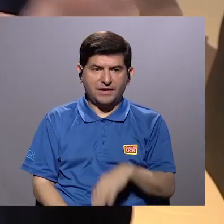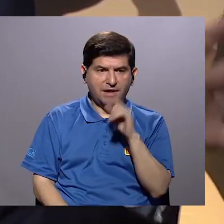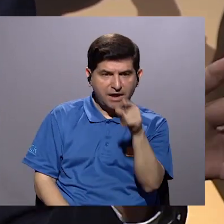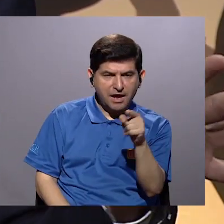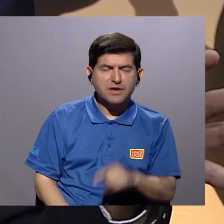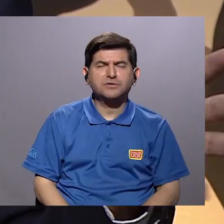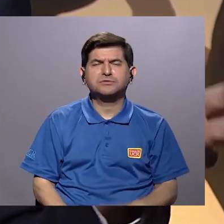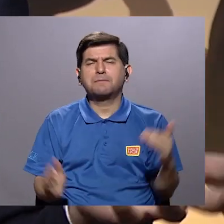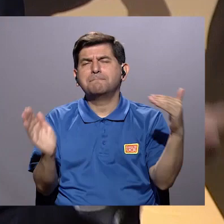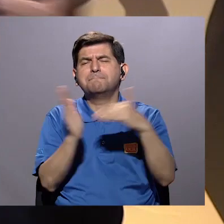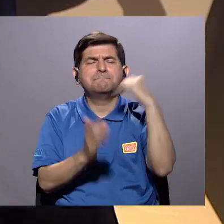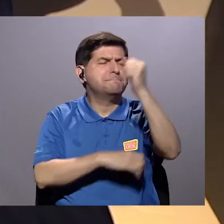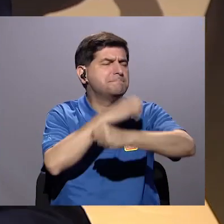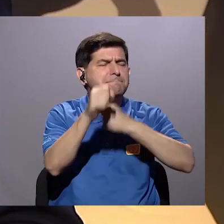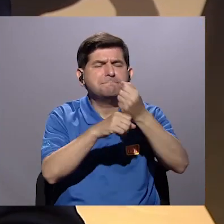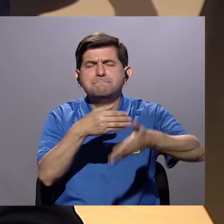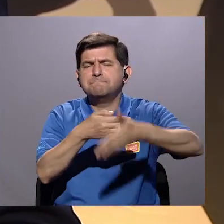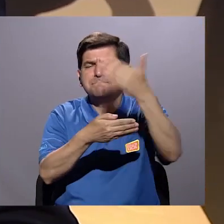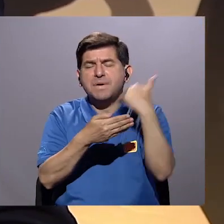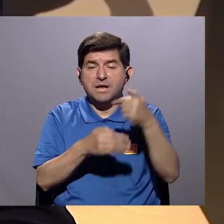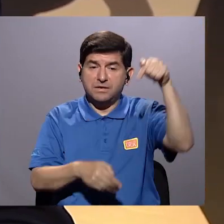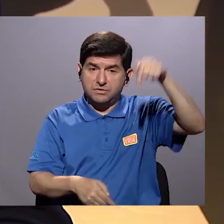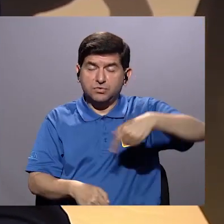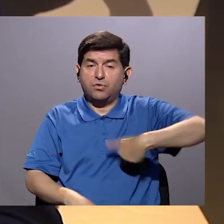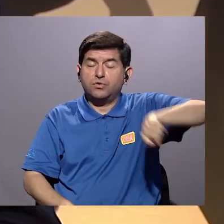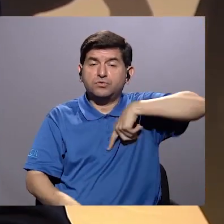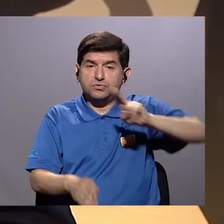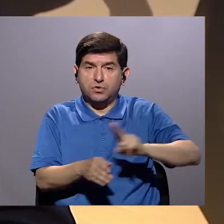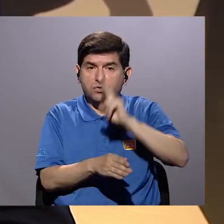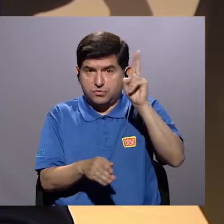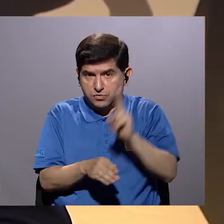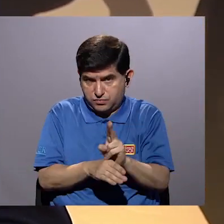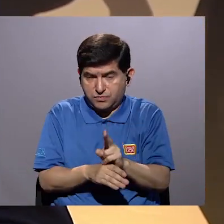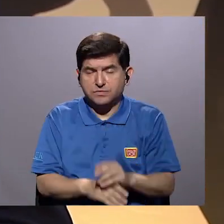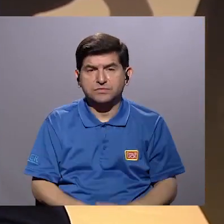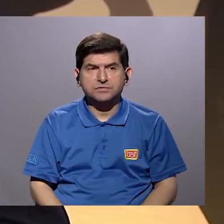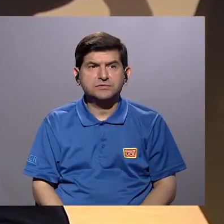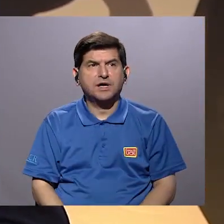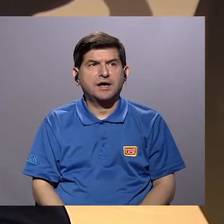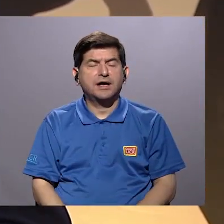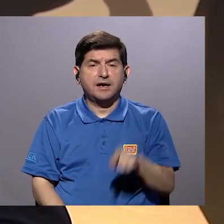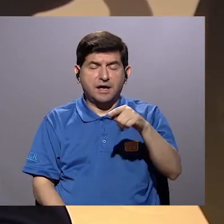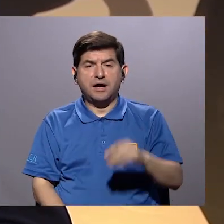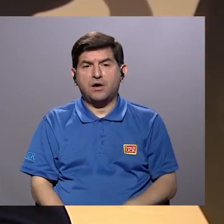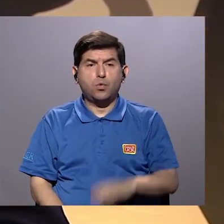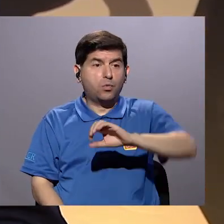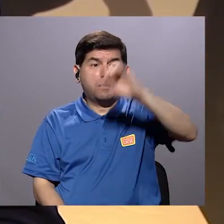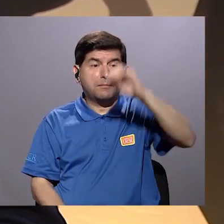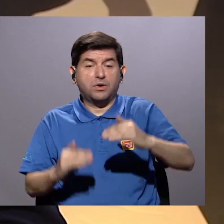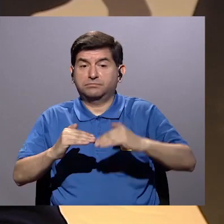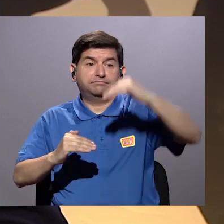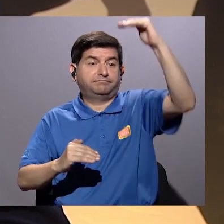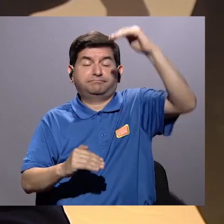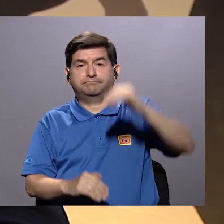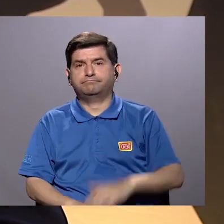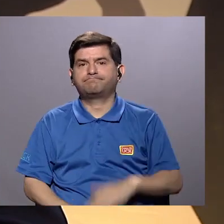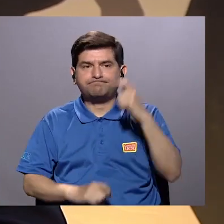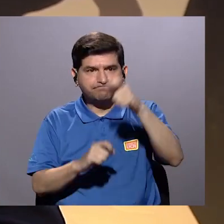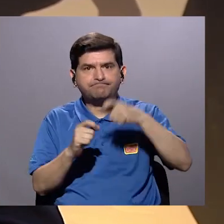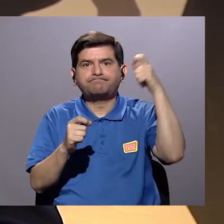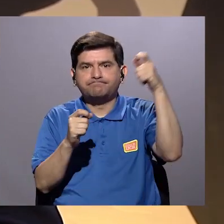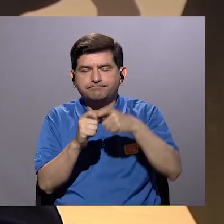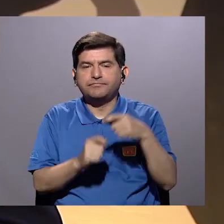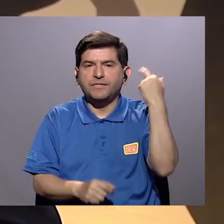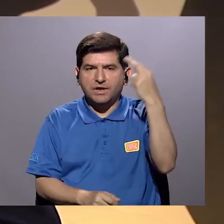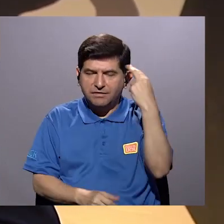hace miles de años, ¿verdad? Y que hoy por hoy los vamos utilizando a una tasa, ¿verdad? Sumamente alta, que es justamente lo que